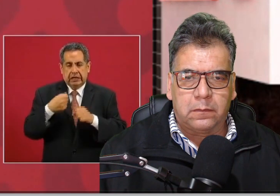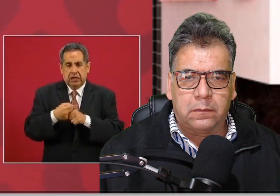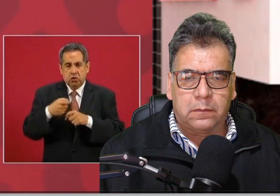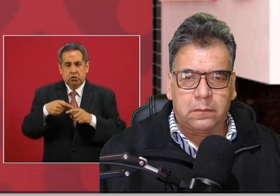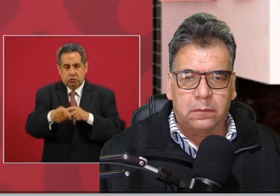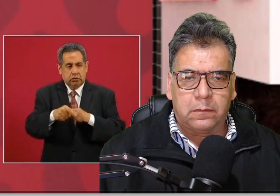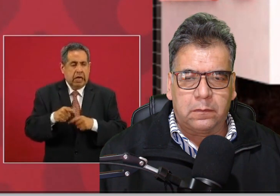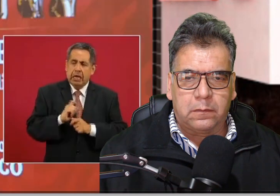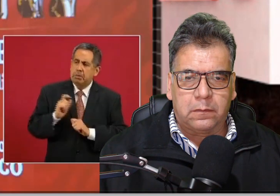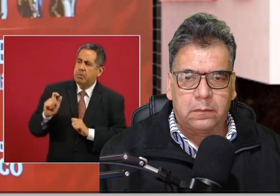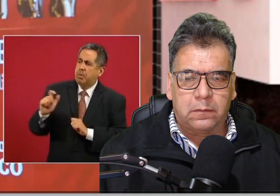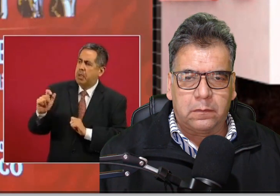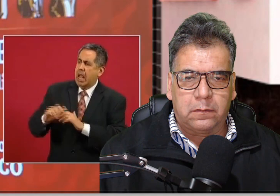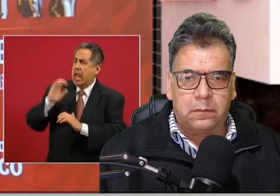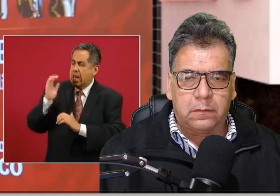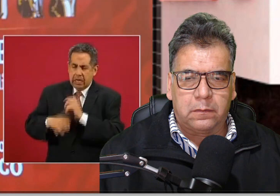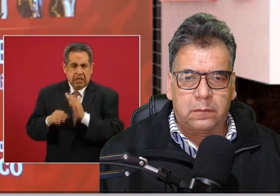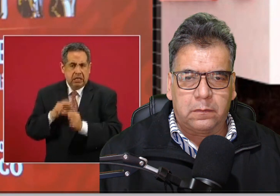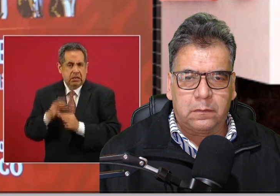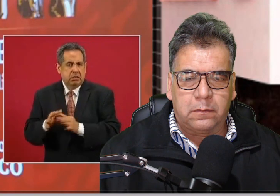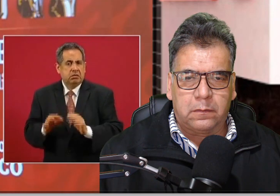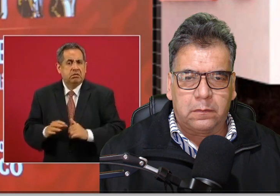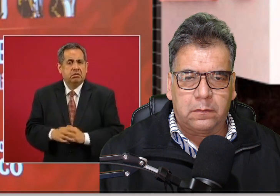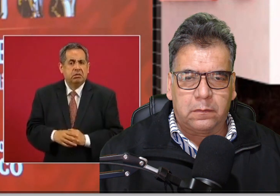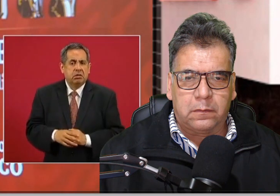que si